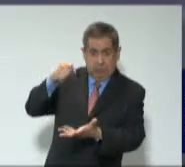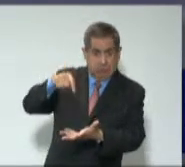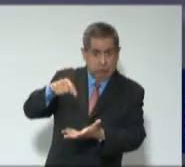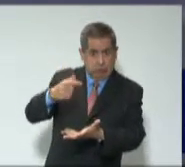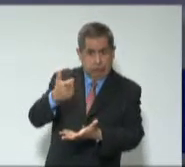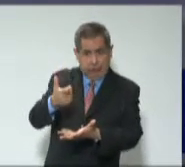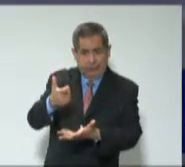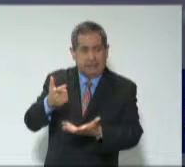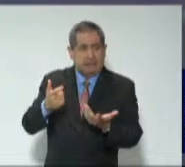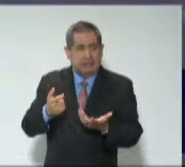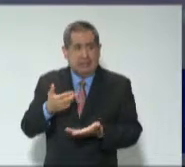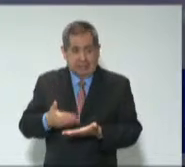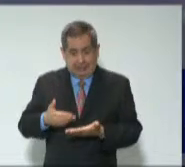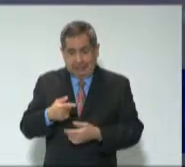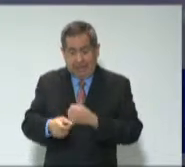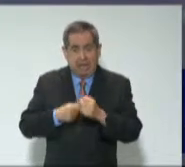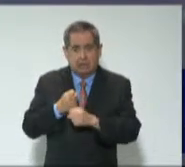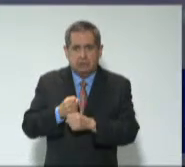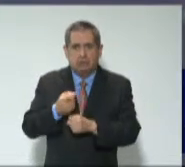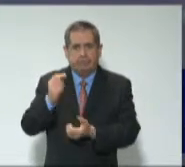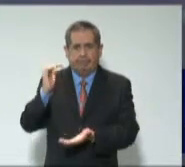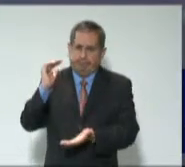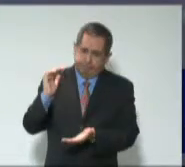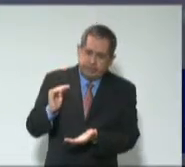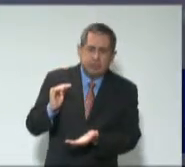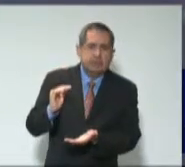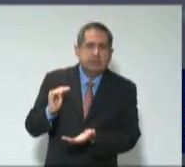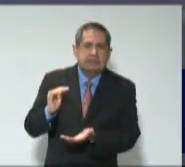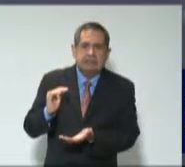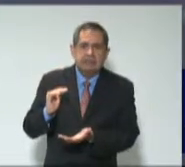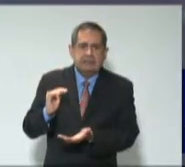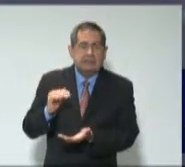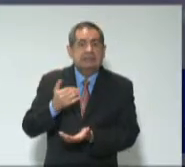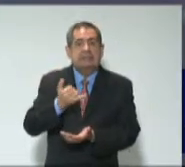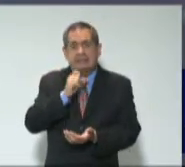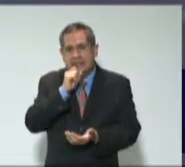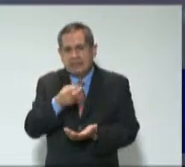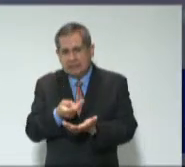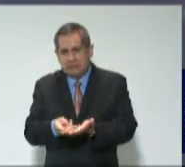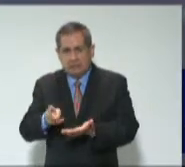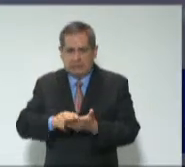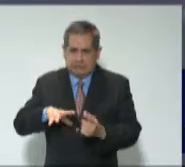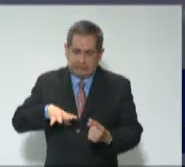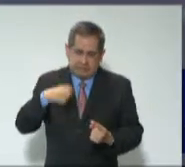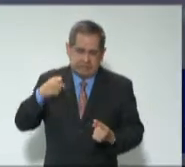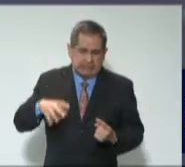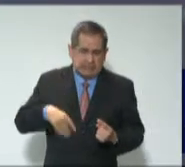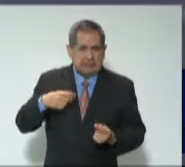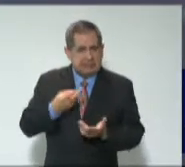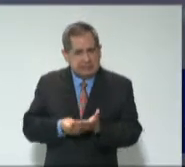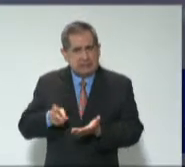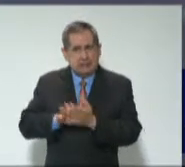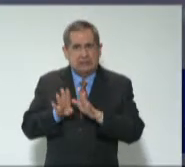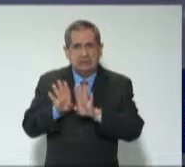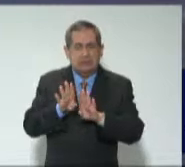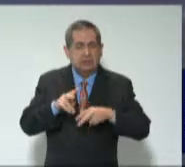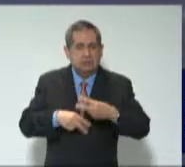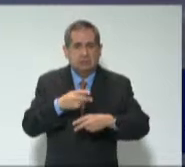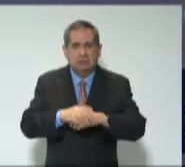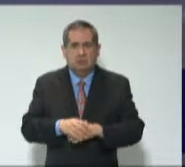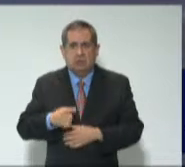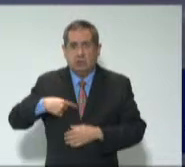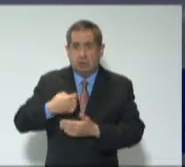solamente fueron menores sino que se está haciendo un doble esfuerzo nuestra economía ha